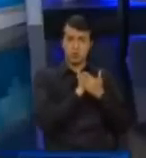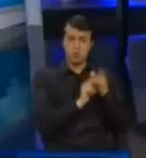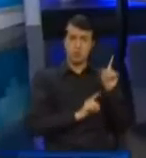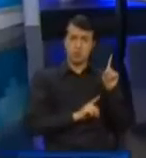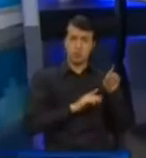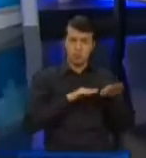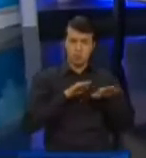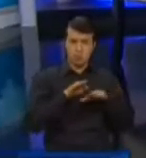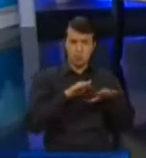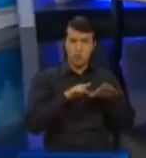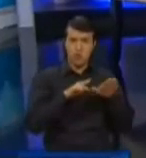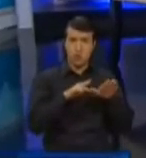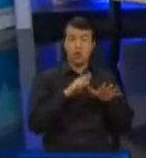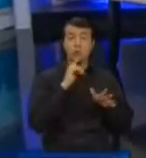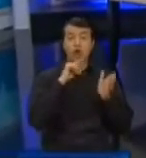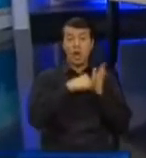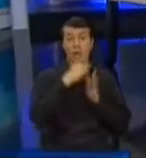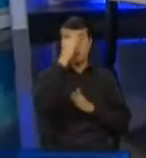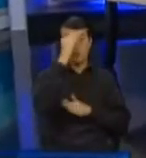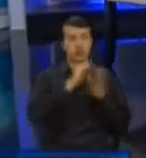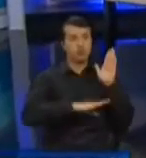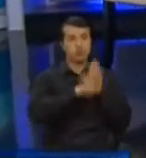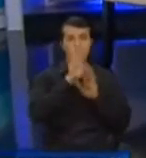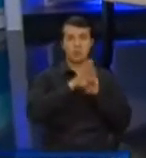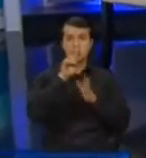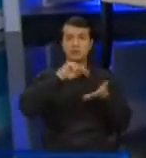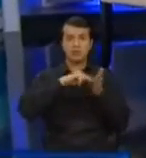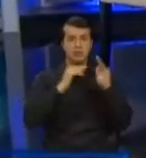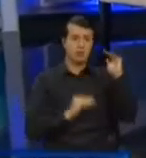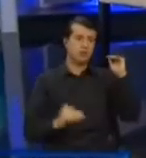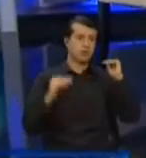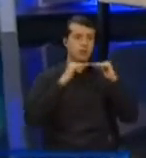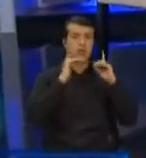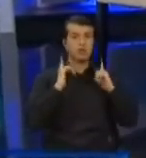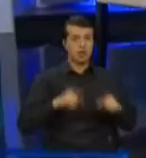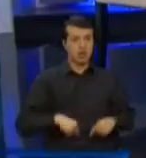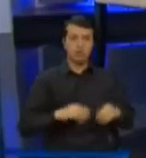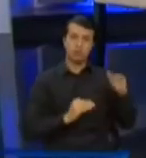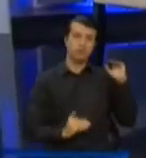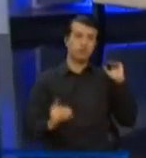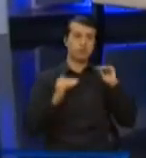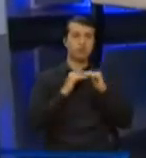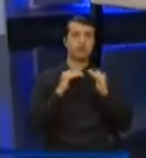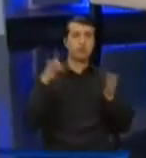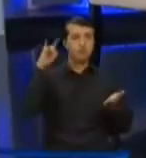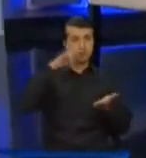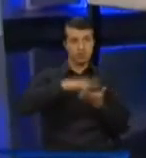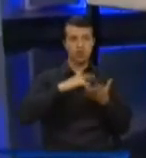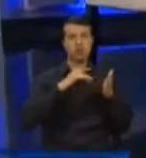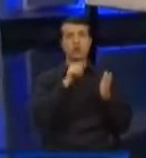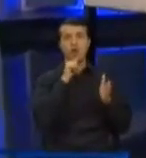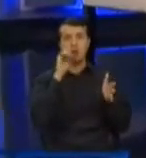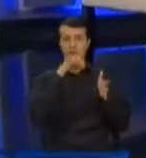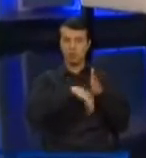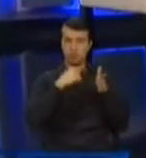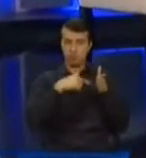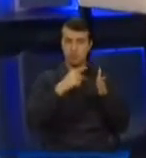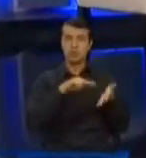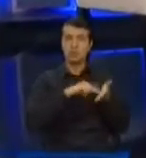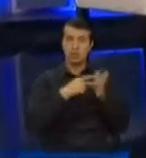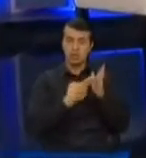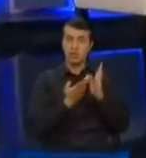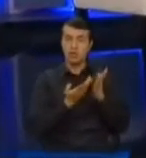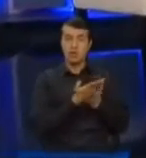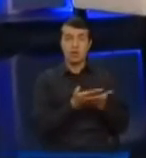decir, mayor educación significa equidad, mayor salud significa equidad, carreteras, puertos, aeropuertos, hidroeléctricas, que significa competitividad